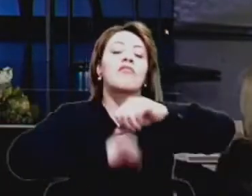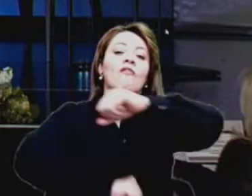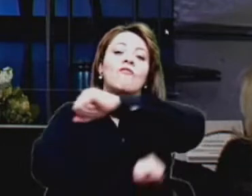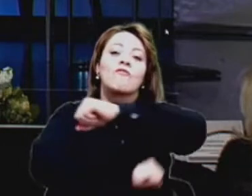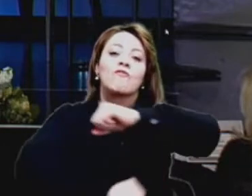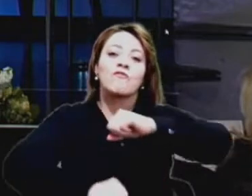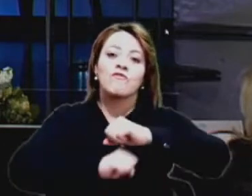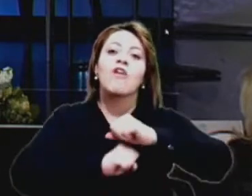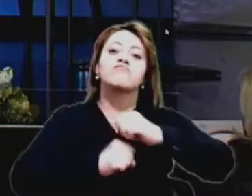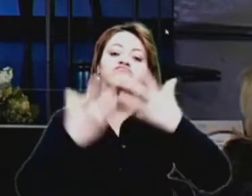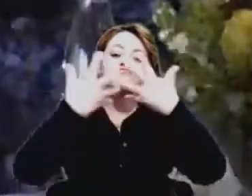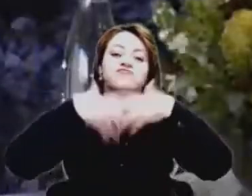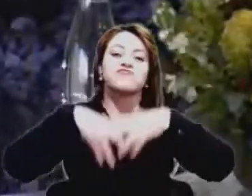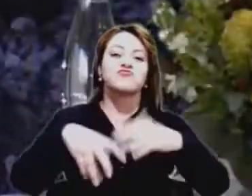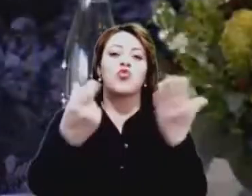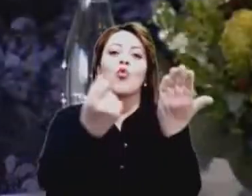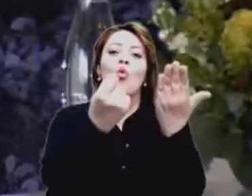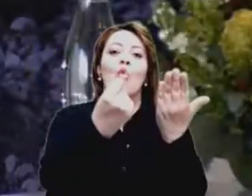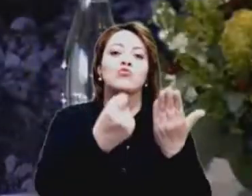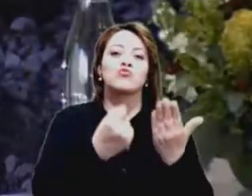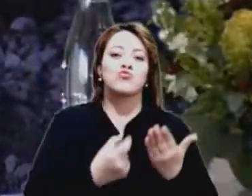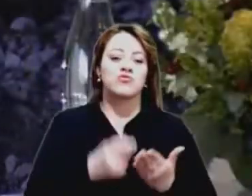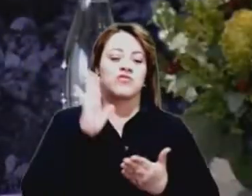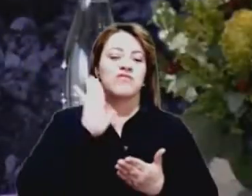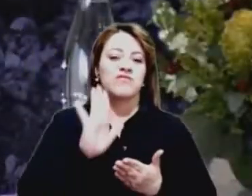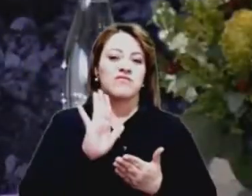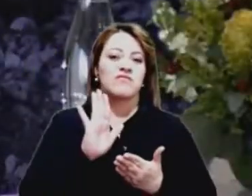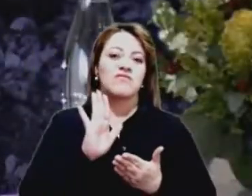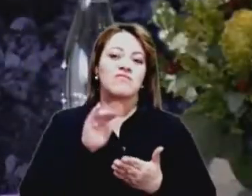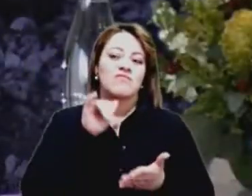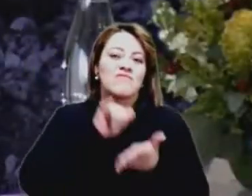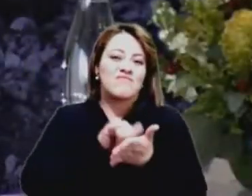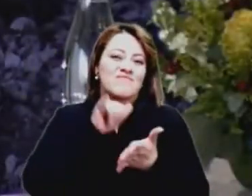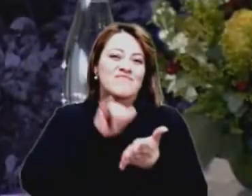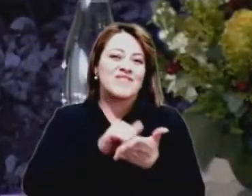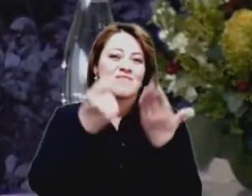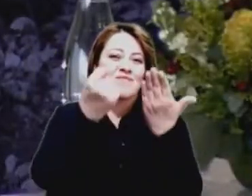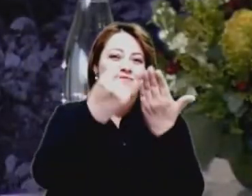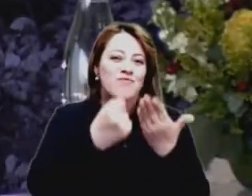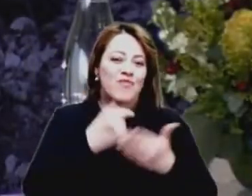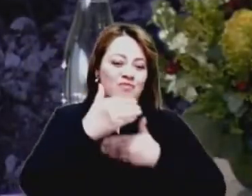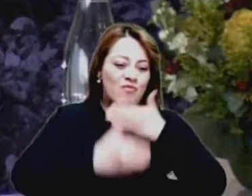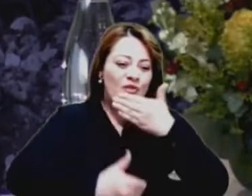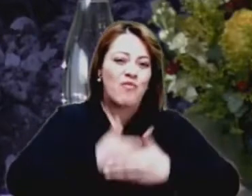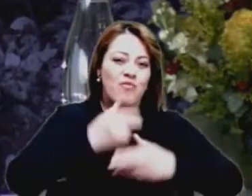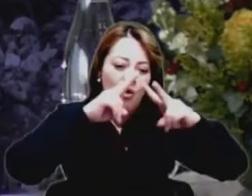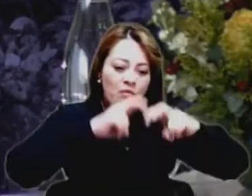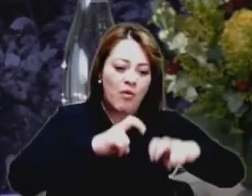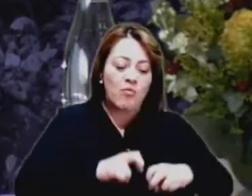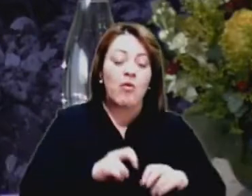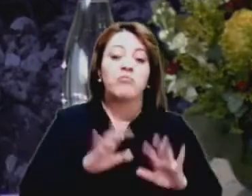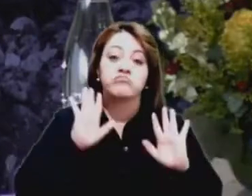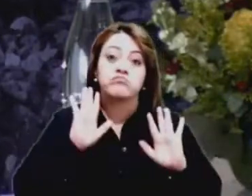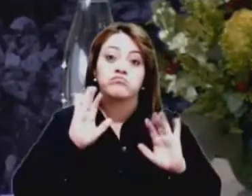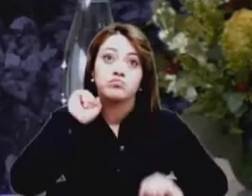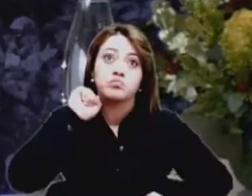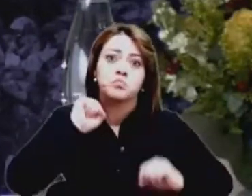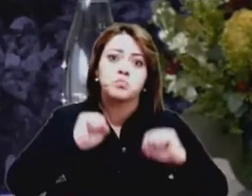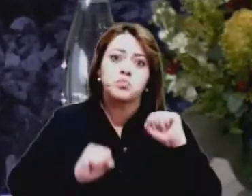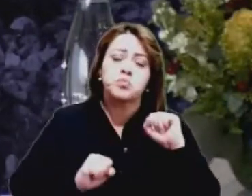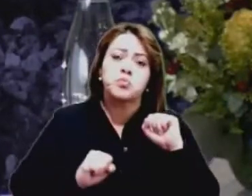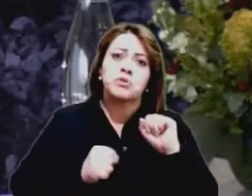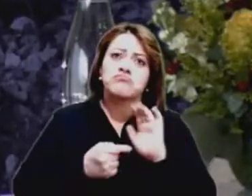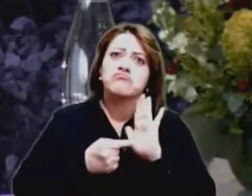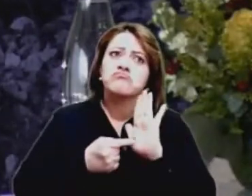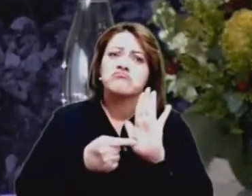consultiva de la misma forma que existe una cuestión contenciosa y que podría pronto ampliarse presto simplemente es un world